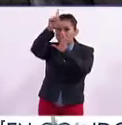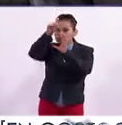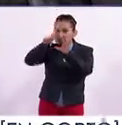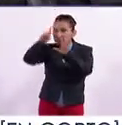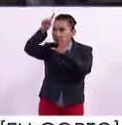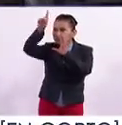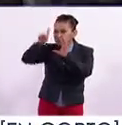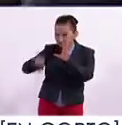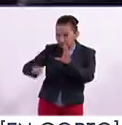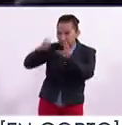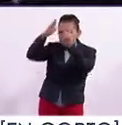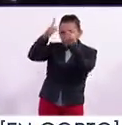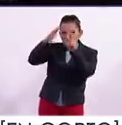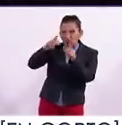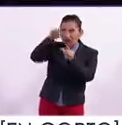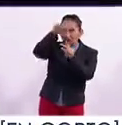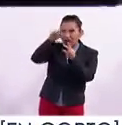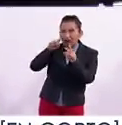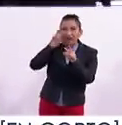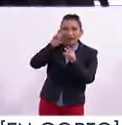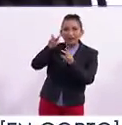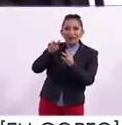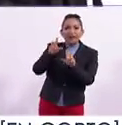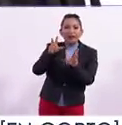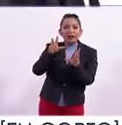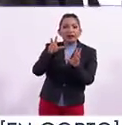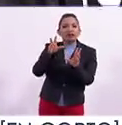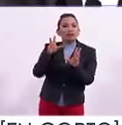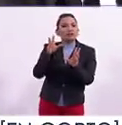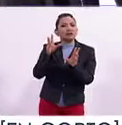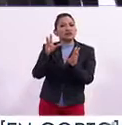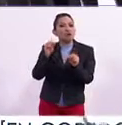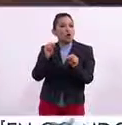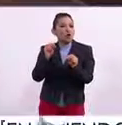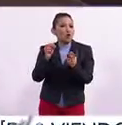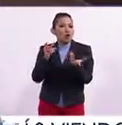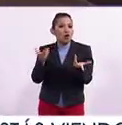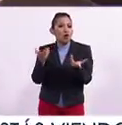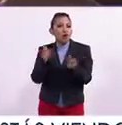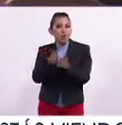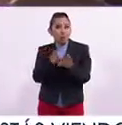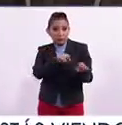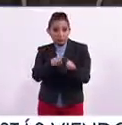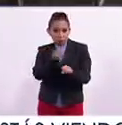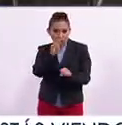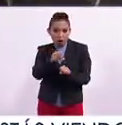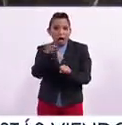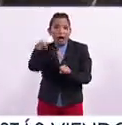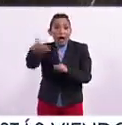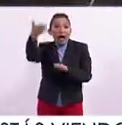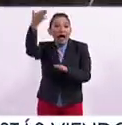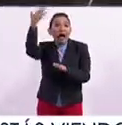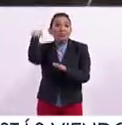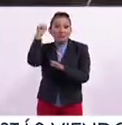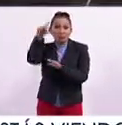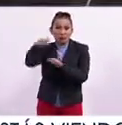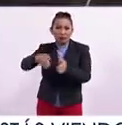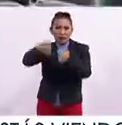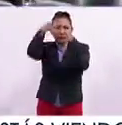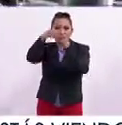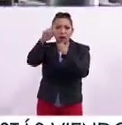no fueron en sí del sismo, porque esas grietas ya existían, eran debido al